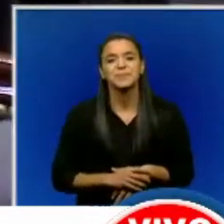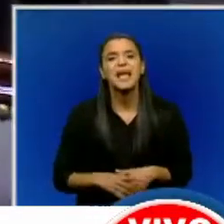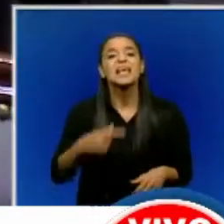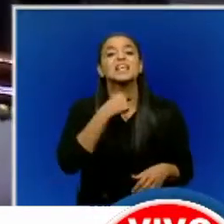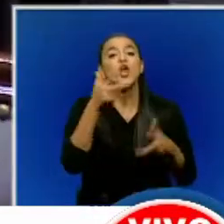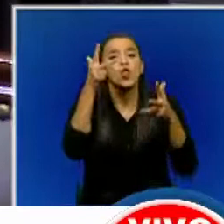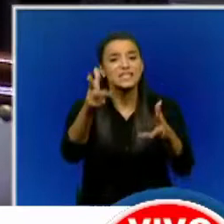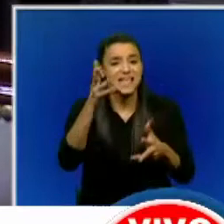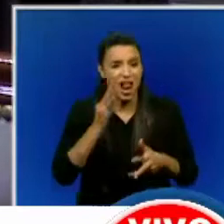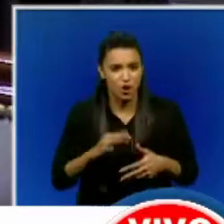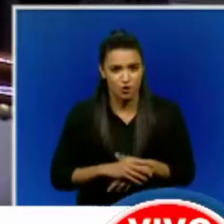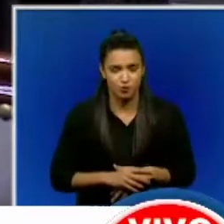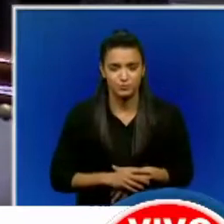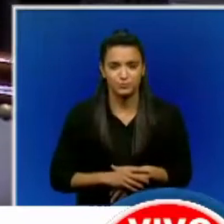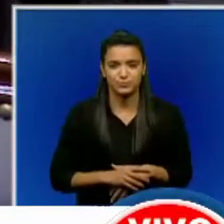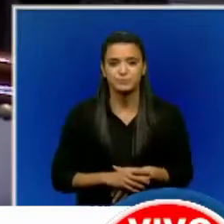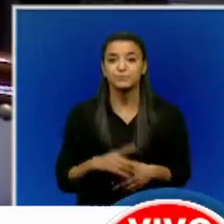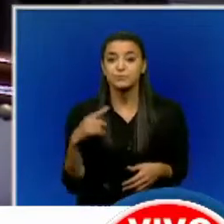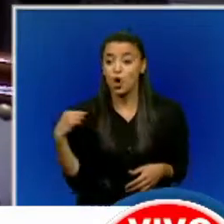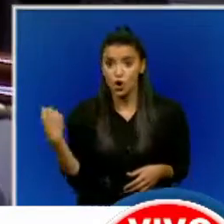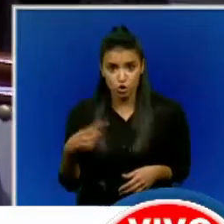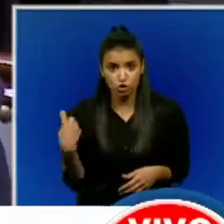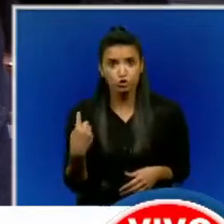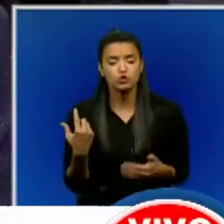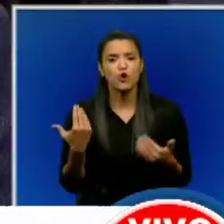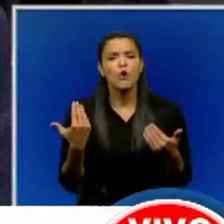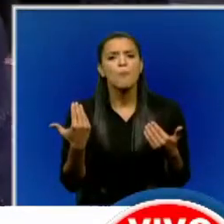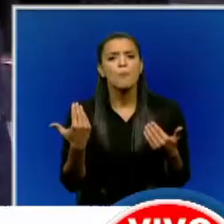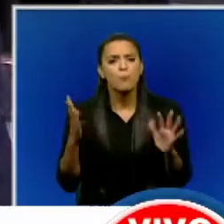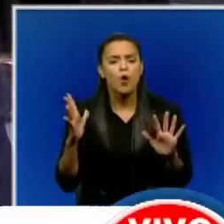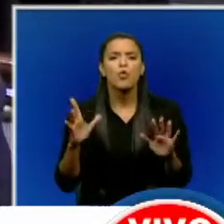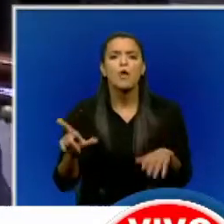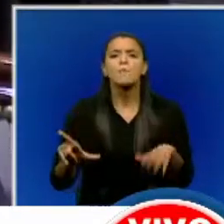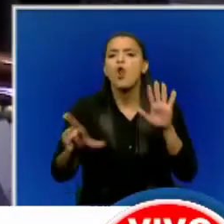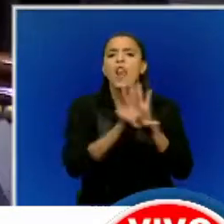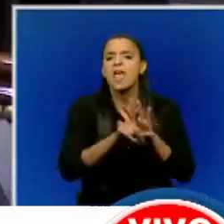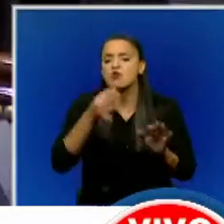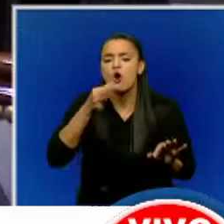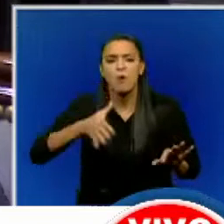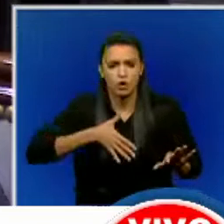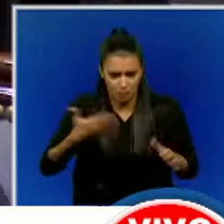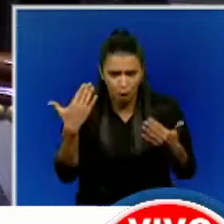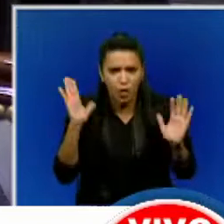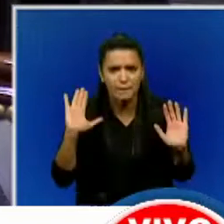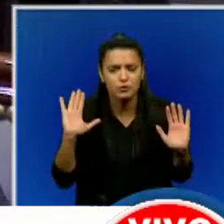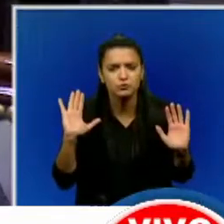Quiero decirle algo. Nosotros podemos hacer las leyes que queramos.